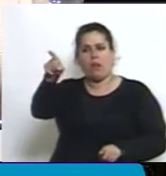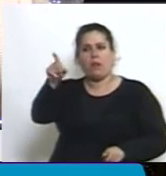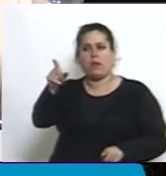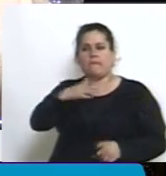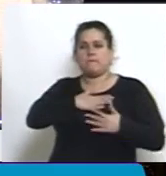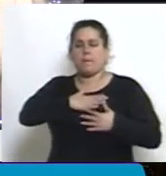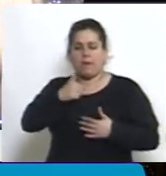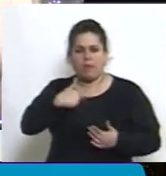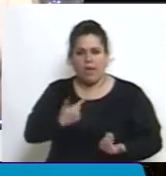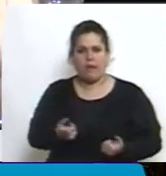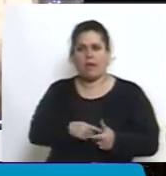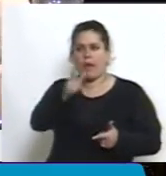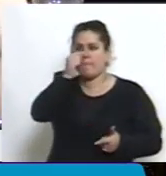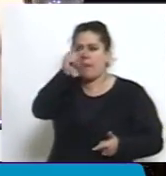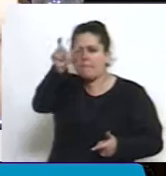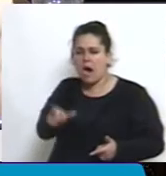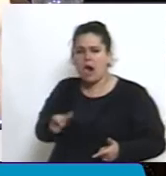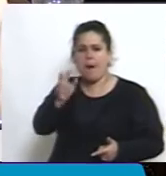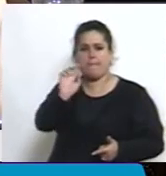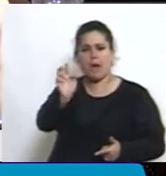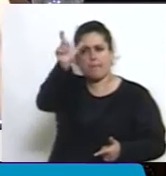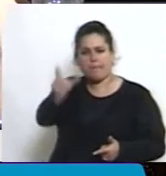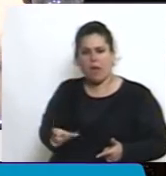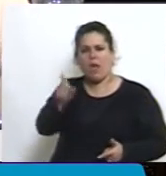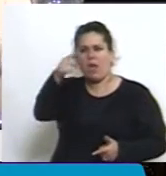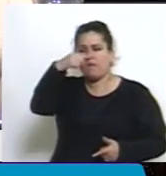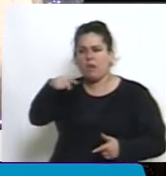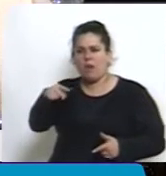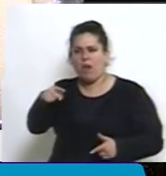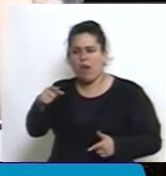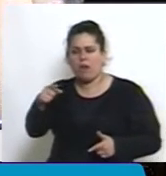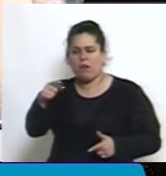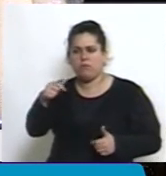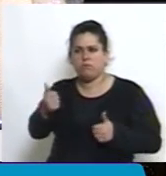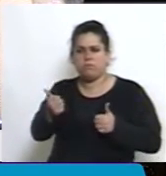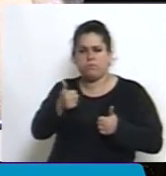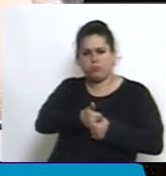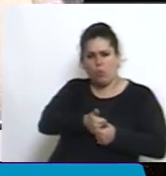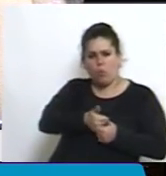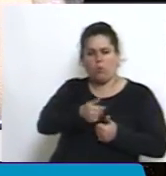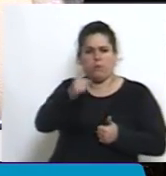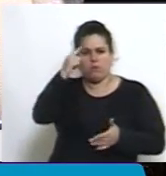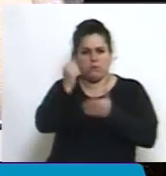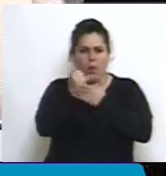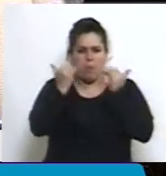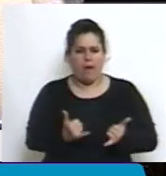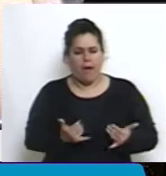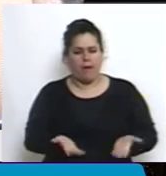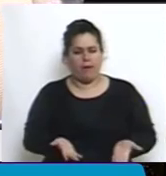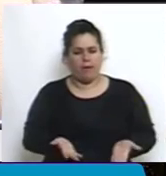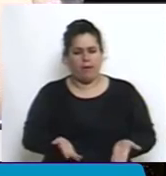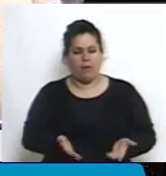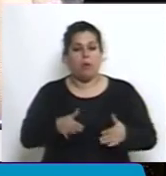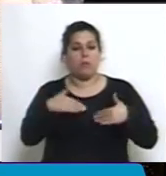te quiere, aquel que es tu padre y que por otro lado te provoca ese daño y ese trauma. Por eso es que